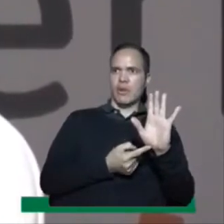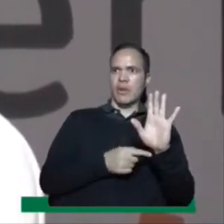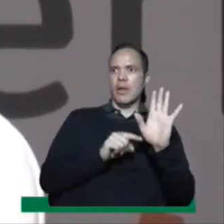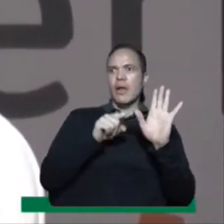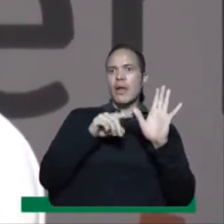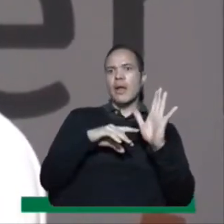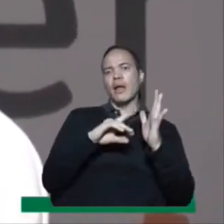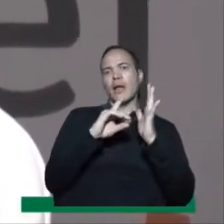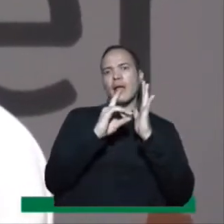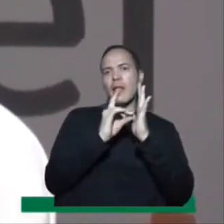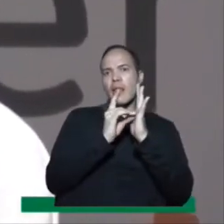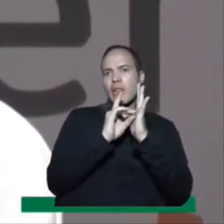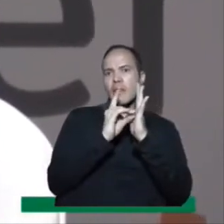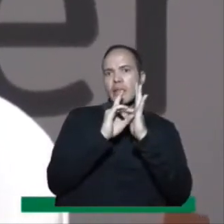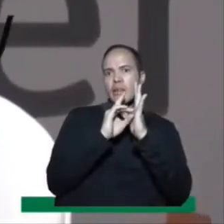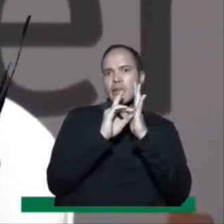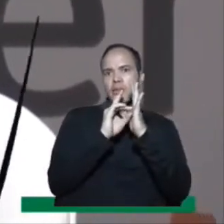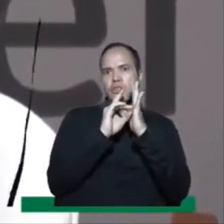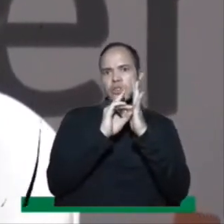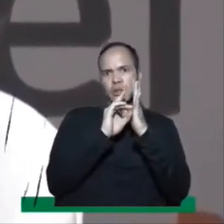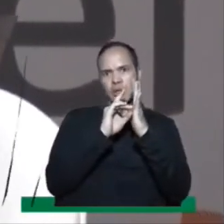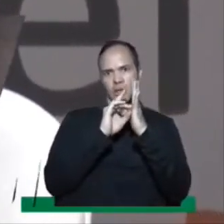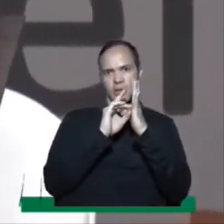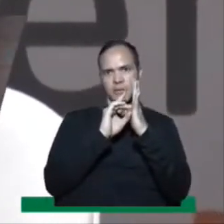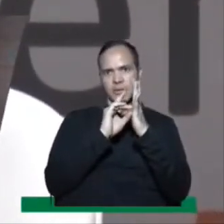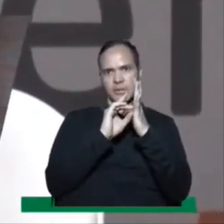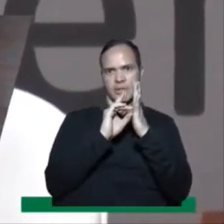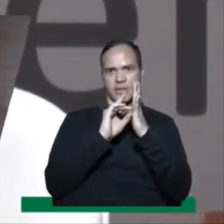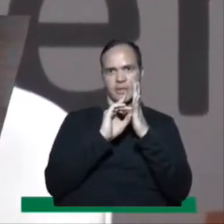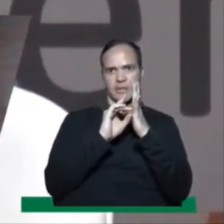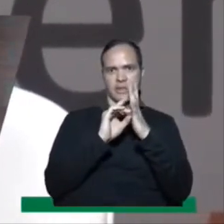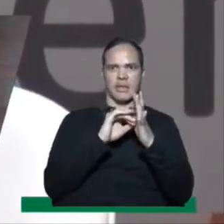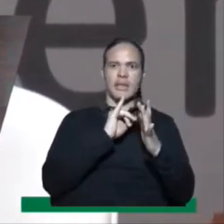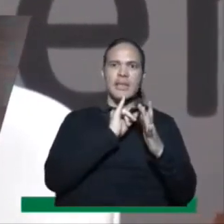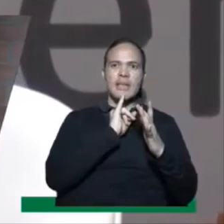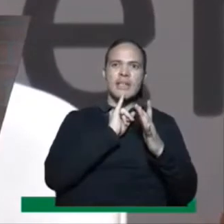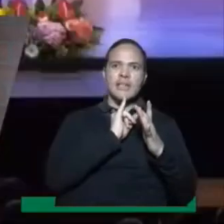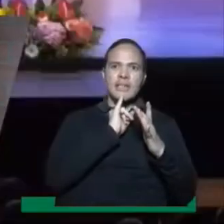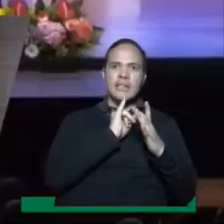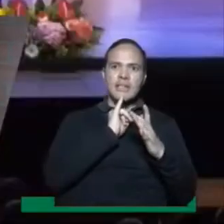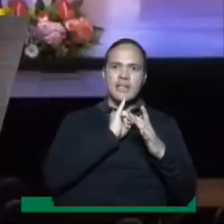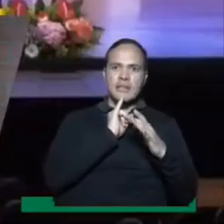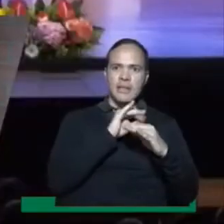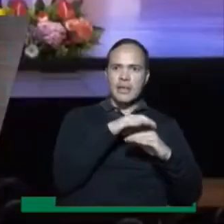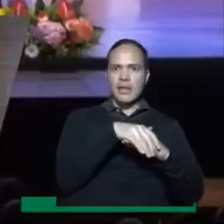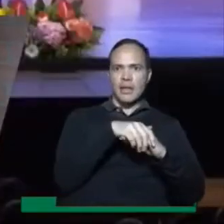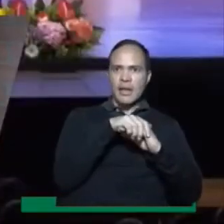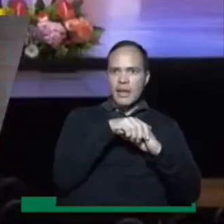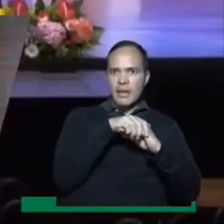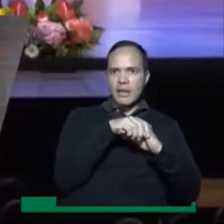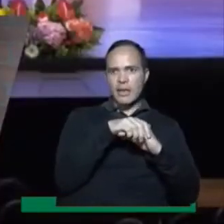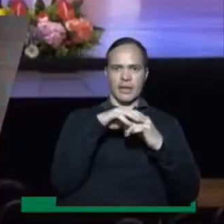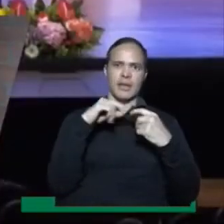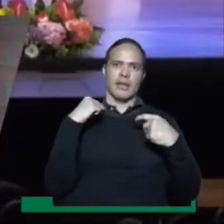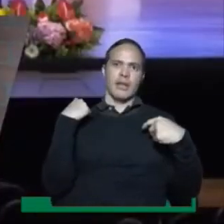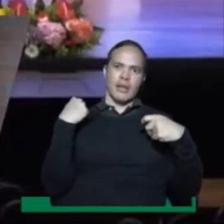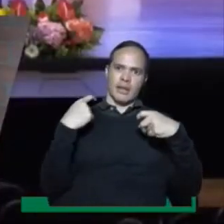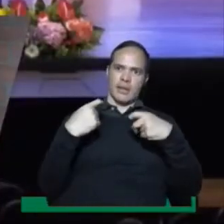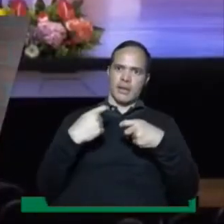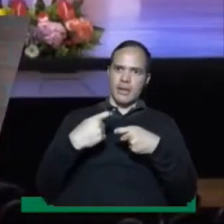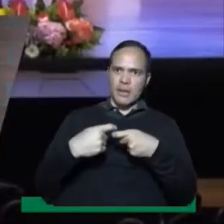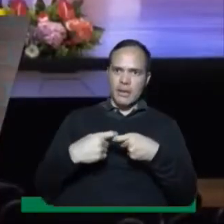de inglés español para poder para para poder ayudar a también